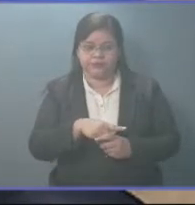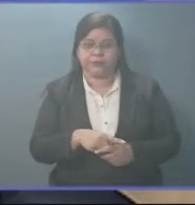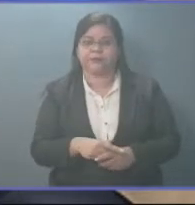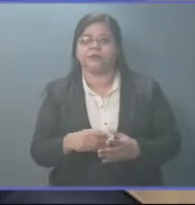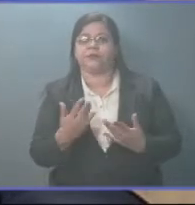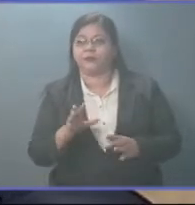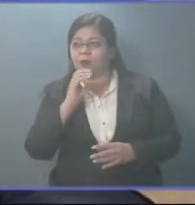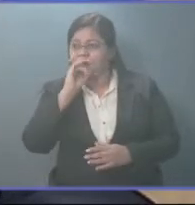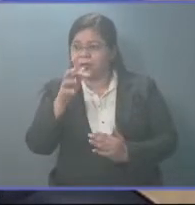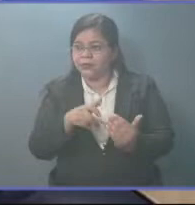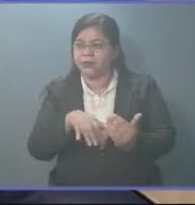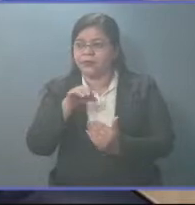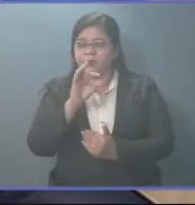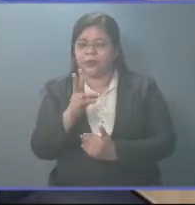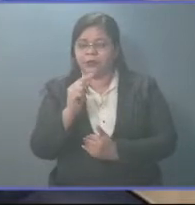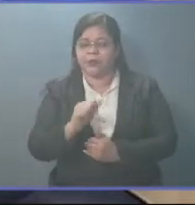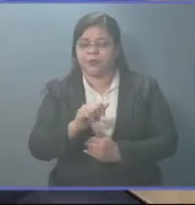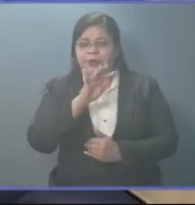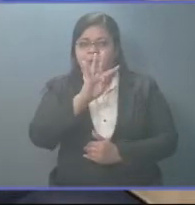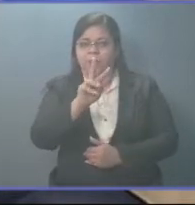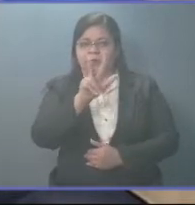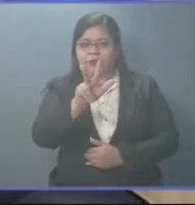se refiere al expediente número